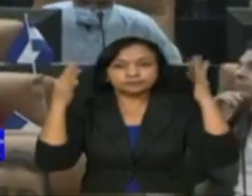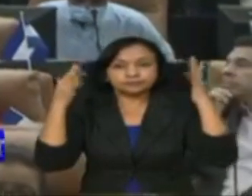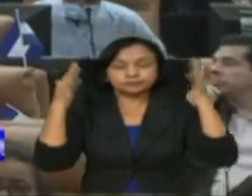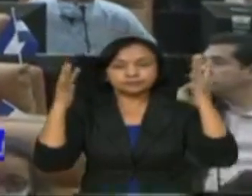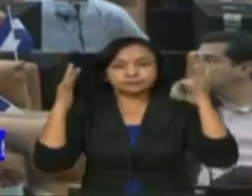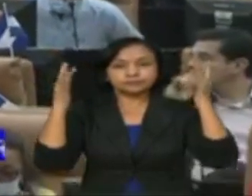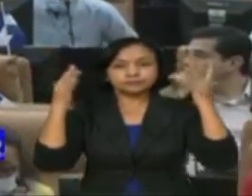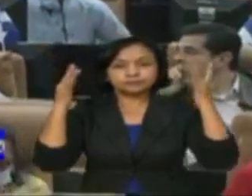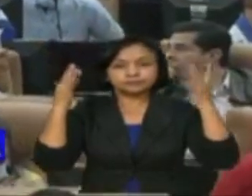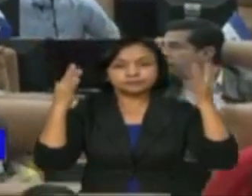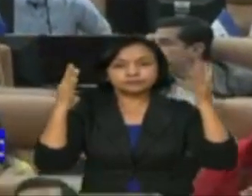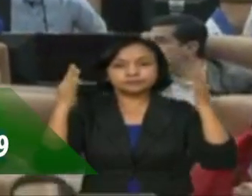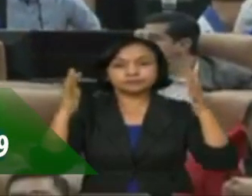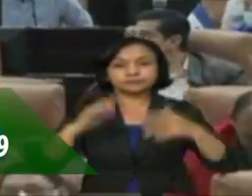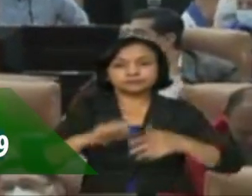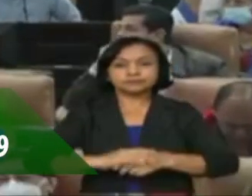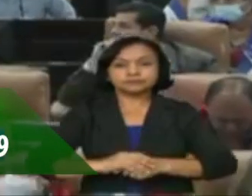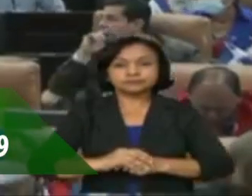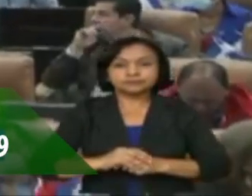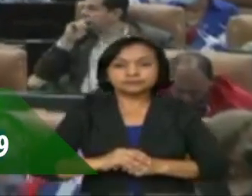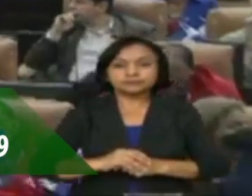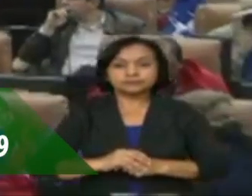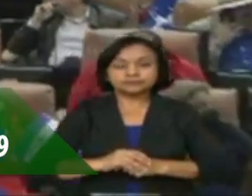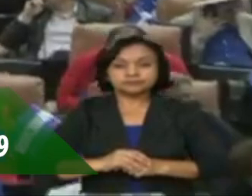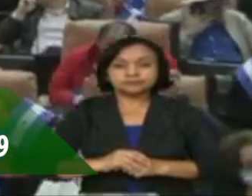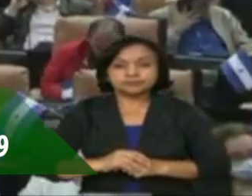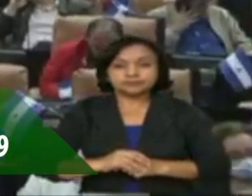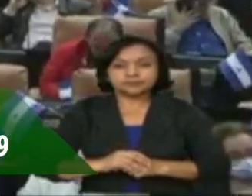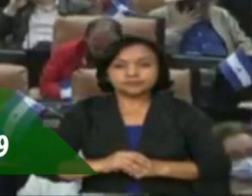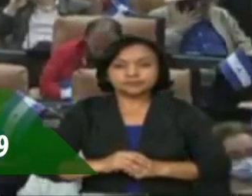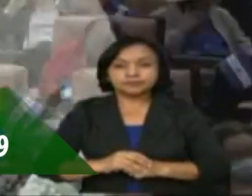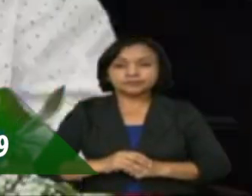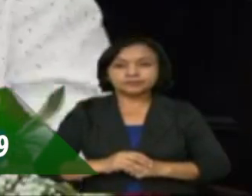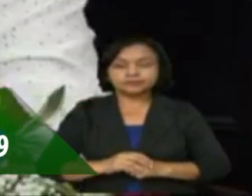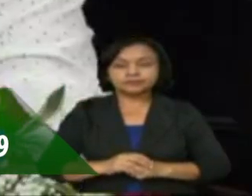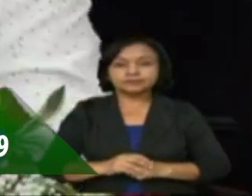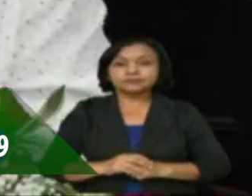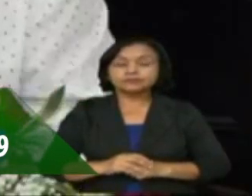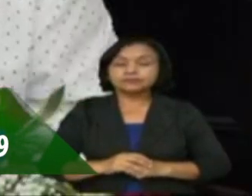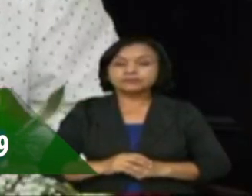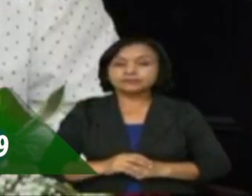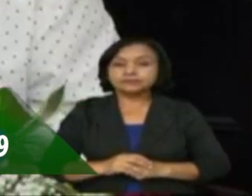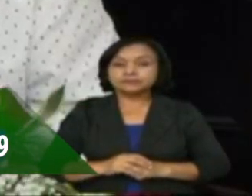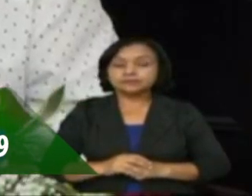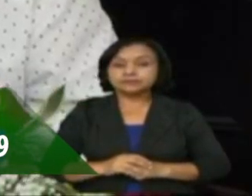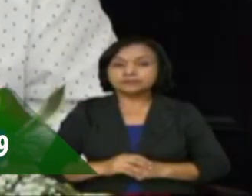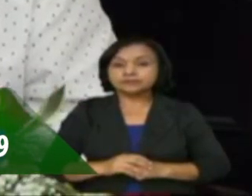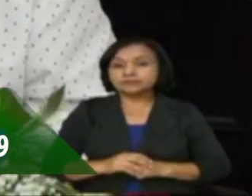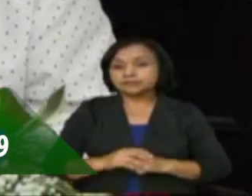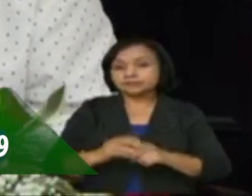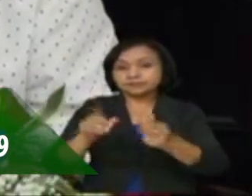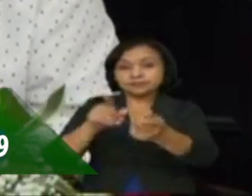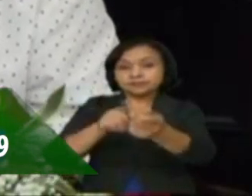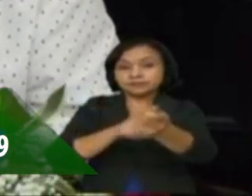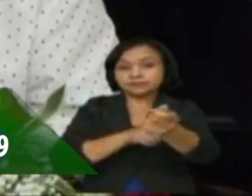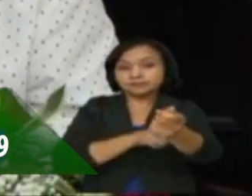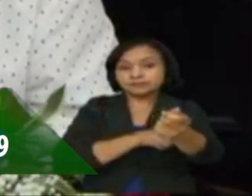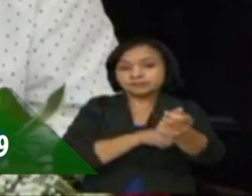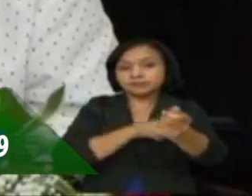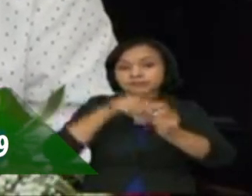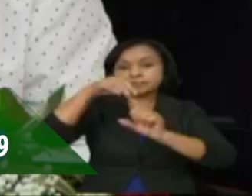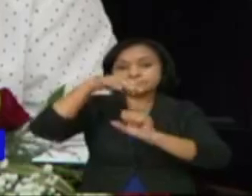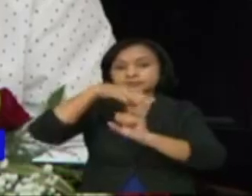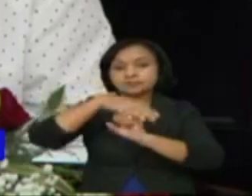del Legislativo, Gustavo Porras, en su informe destacó que este 2020 aprobaron 73 normas en